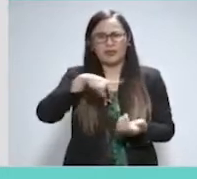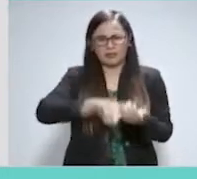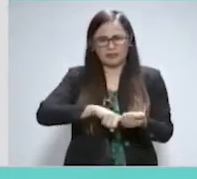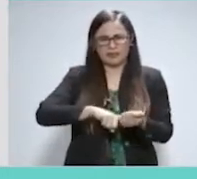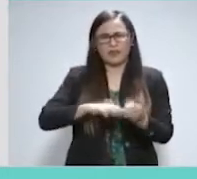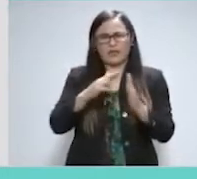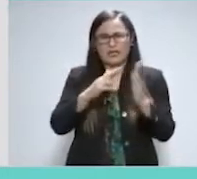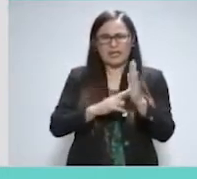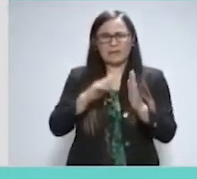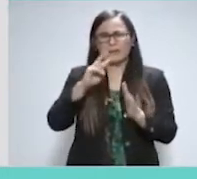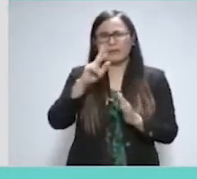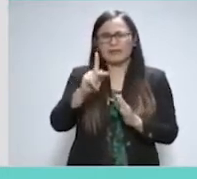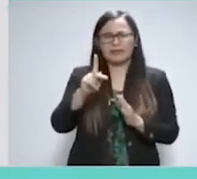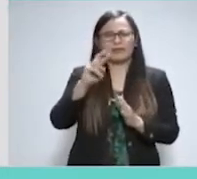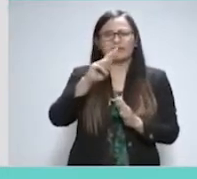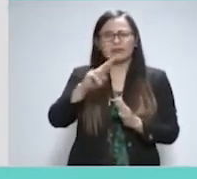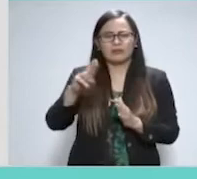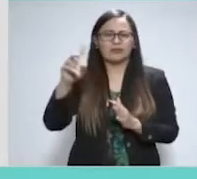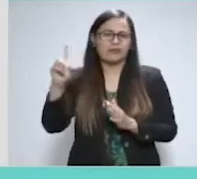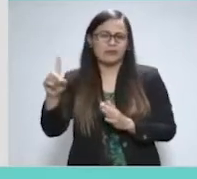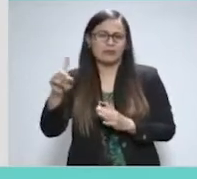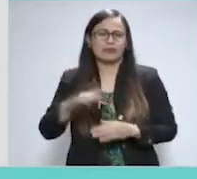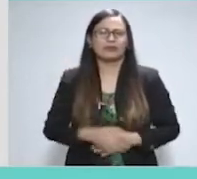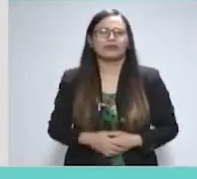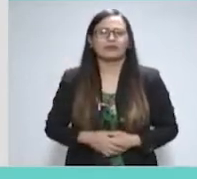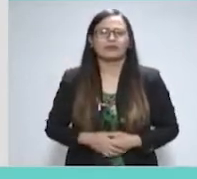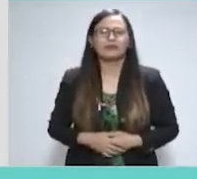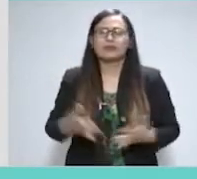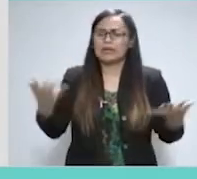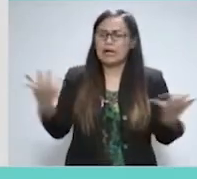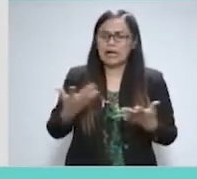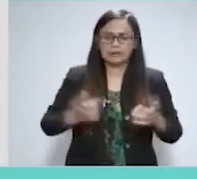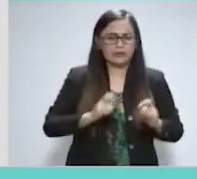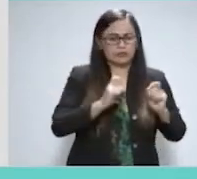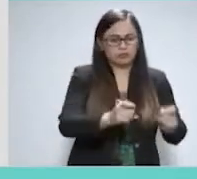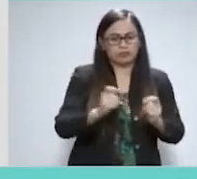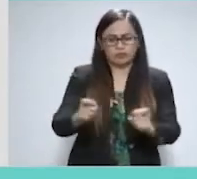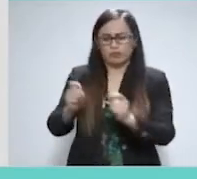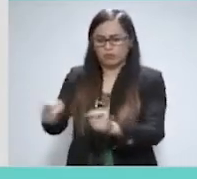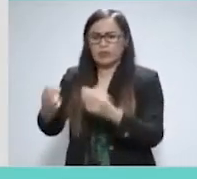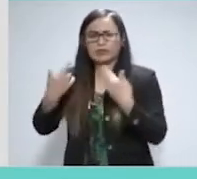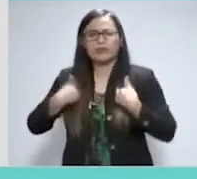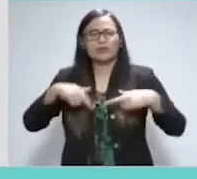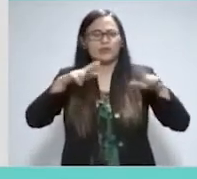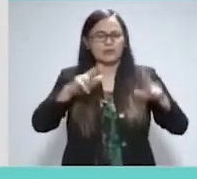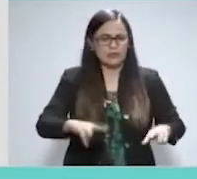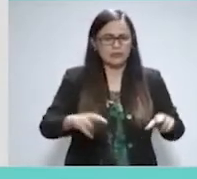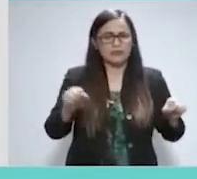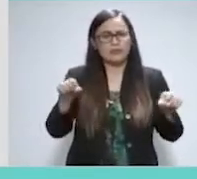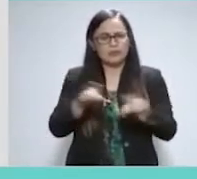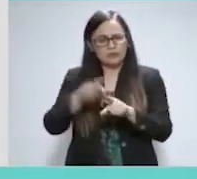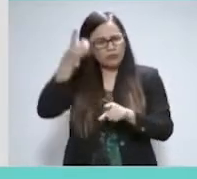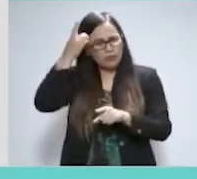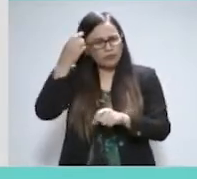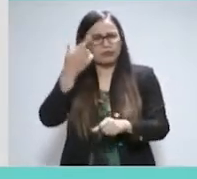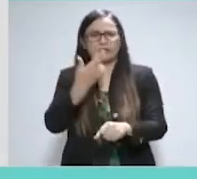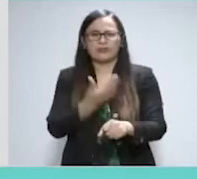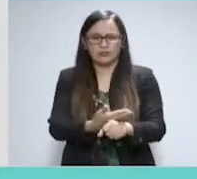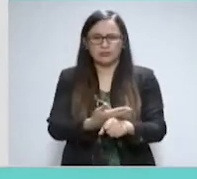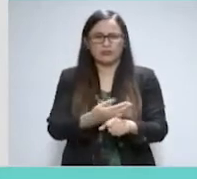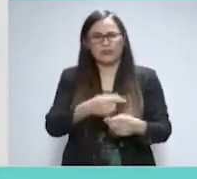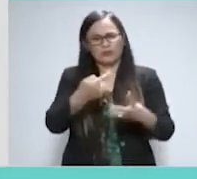Democrática, se dispone en la parte de que el desempeño de los cargos de representación y de las direcciones ejecutivas del